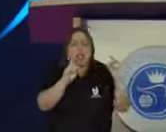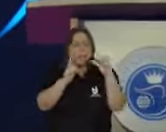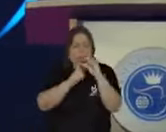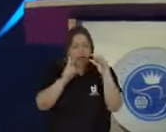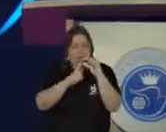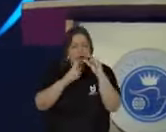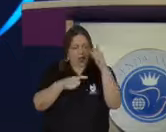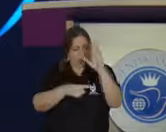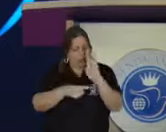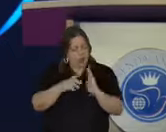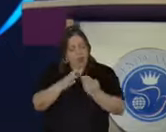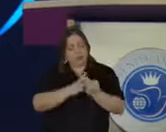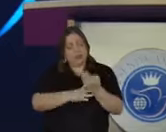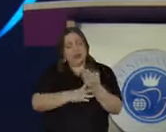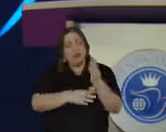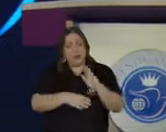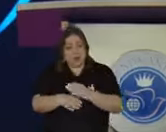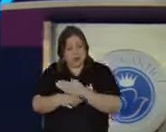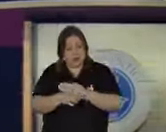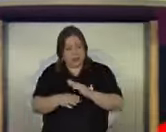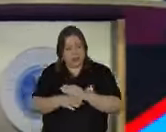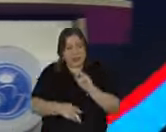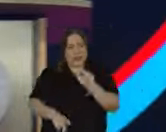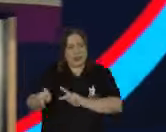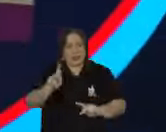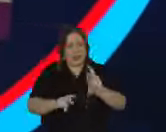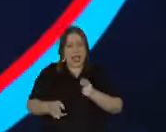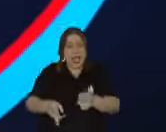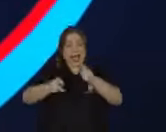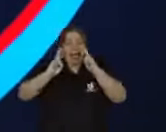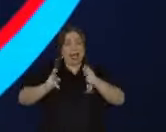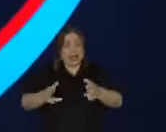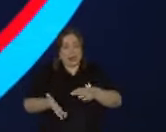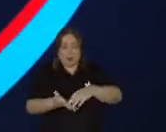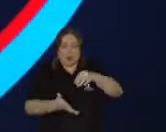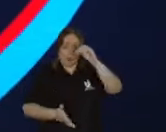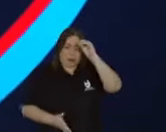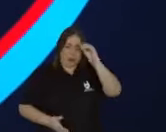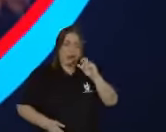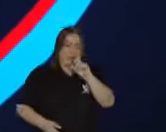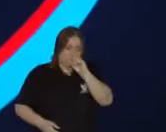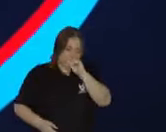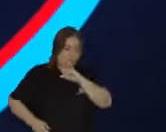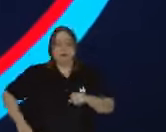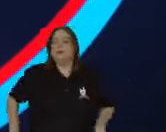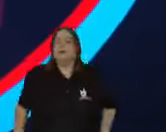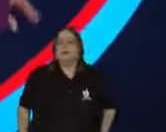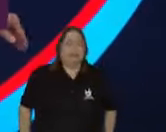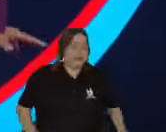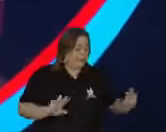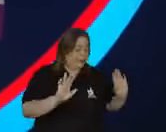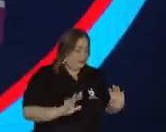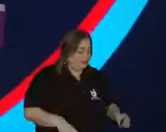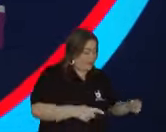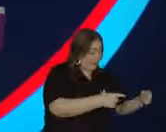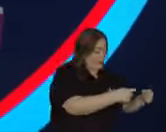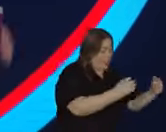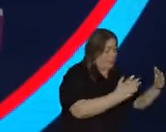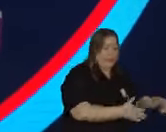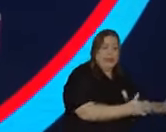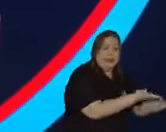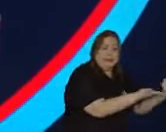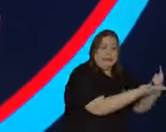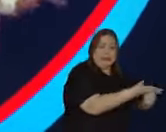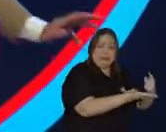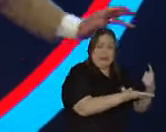música. Uno lo aprende más rápido. Eso es la historia también de la iglesia. El enemigo ha usado argumentos. Allí